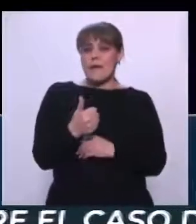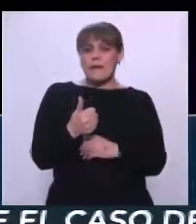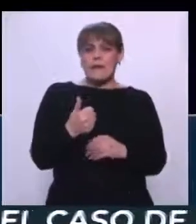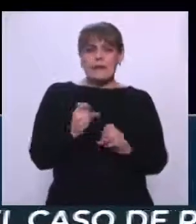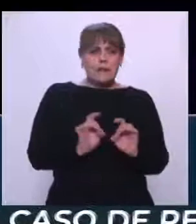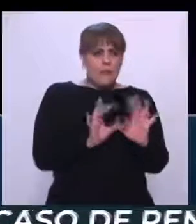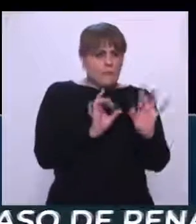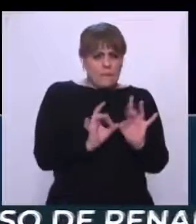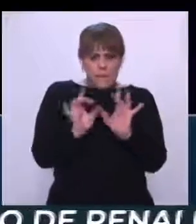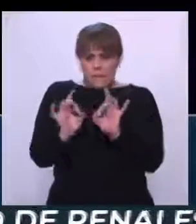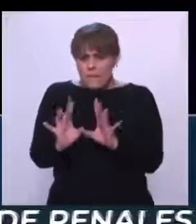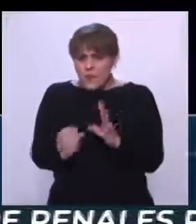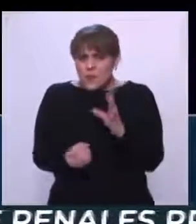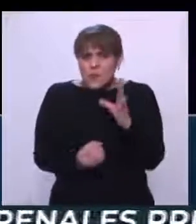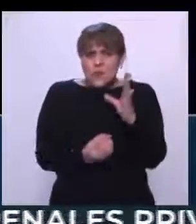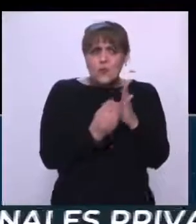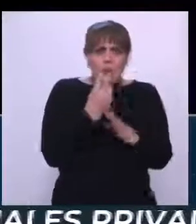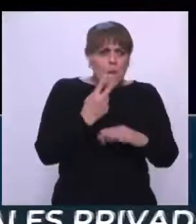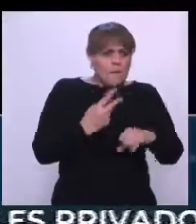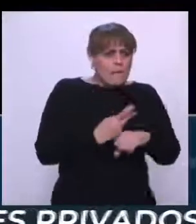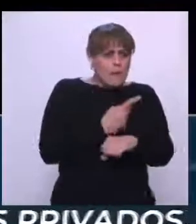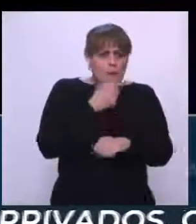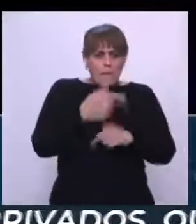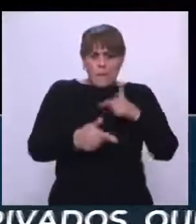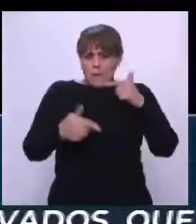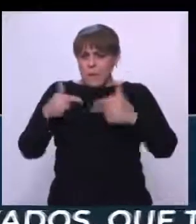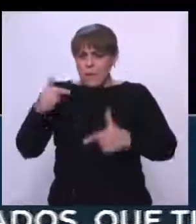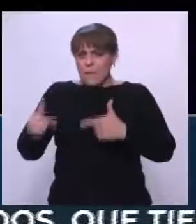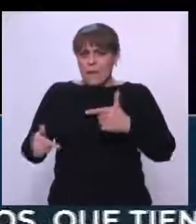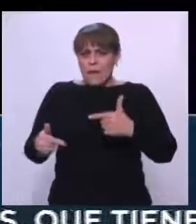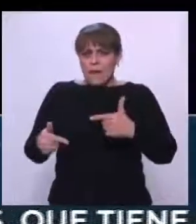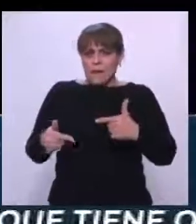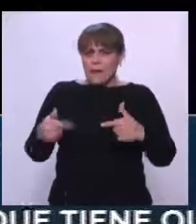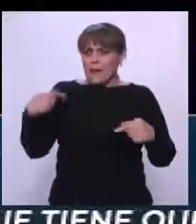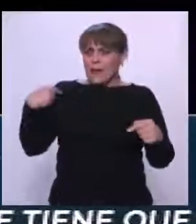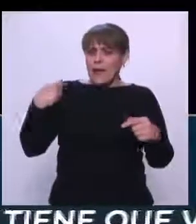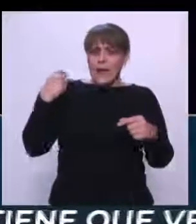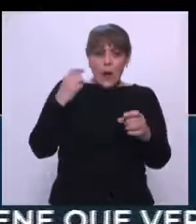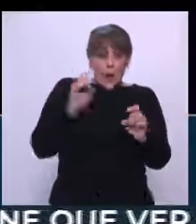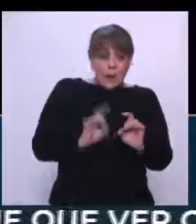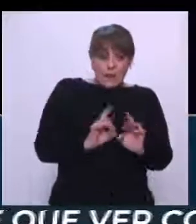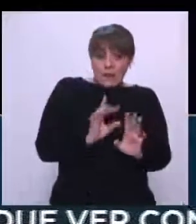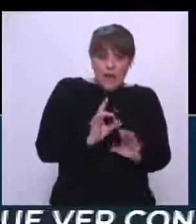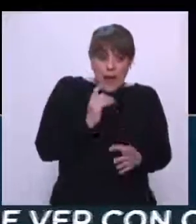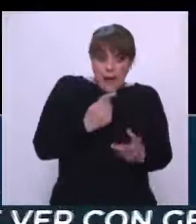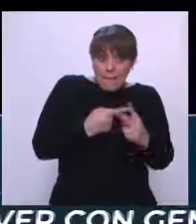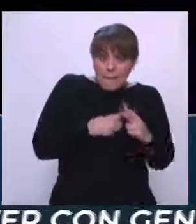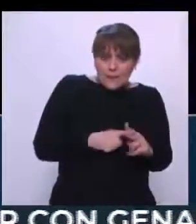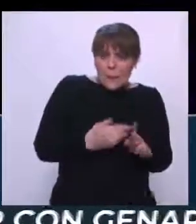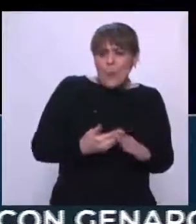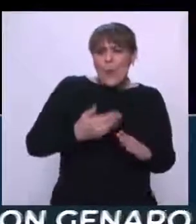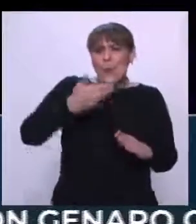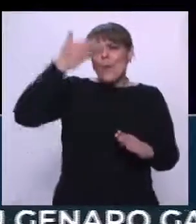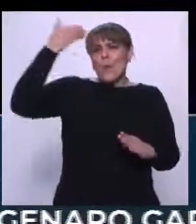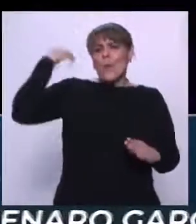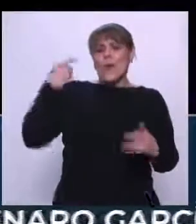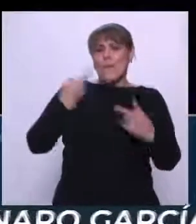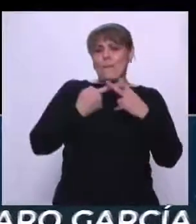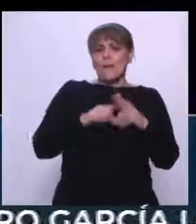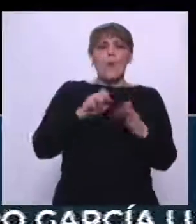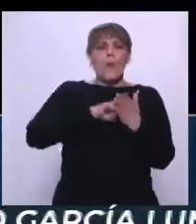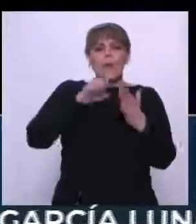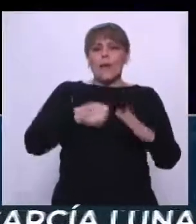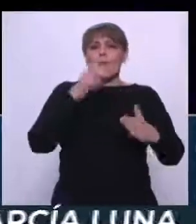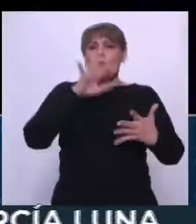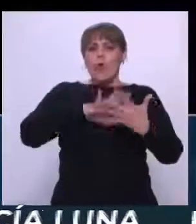debajo de las piedras, en donde además tienen efectos transeccionales, como lo que hoy vimos con el tema de los centros penitenciarios,